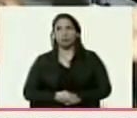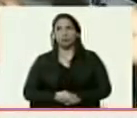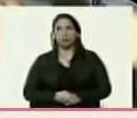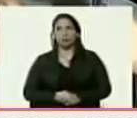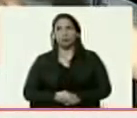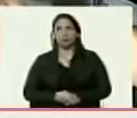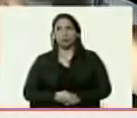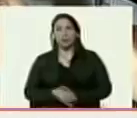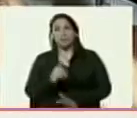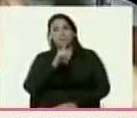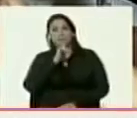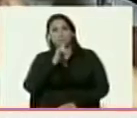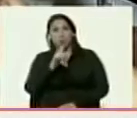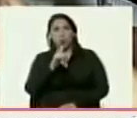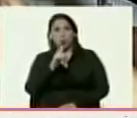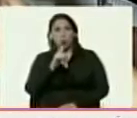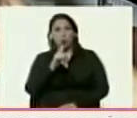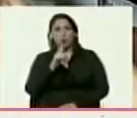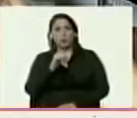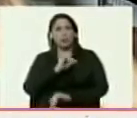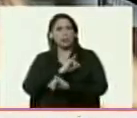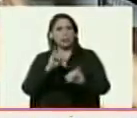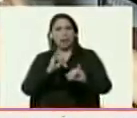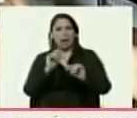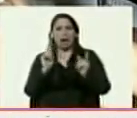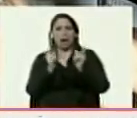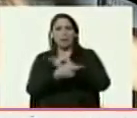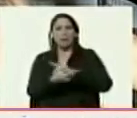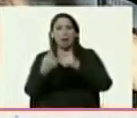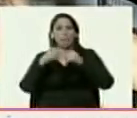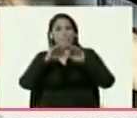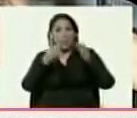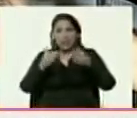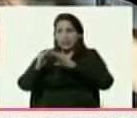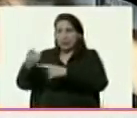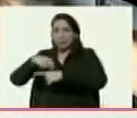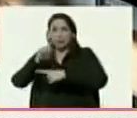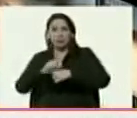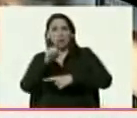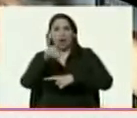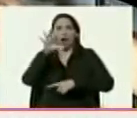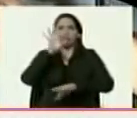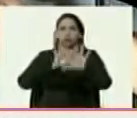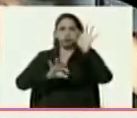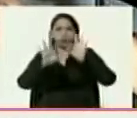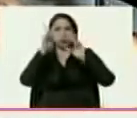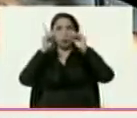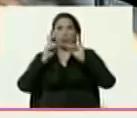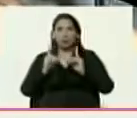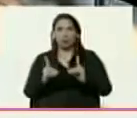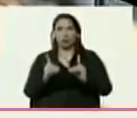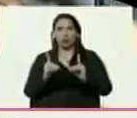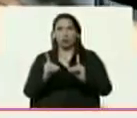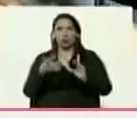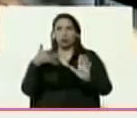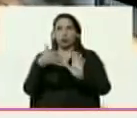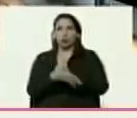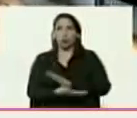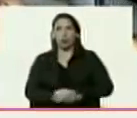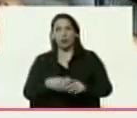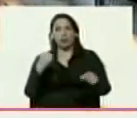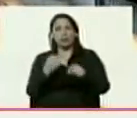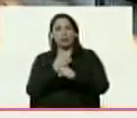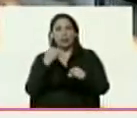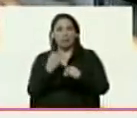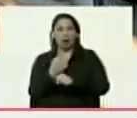ese informe pasa a la mesa principal y es allí donde se tomarán las siguientes decisiones en cuanto al trabajo que